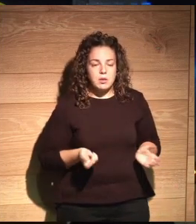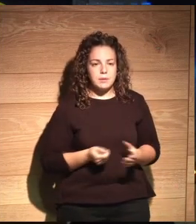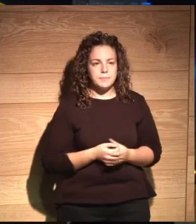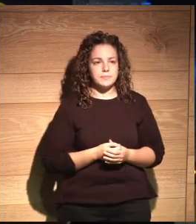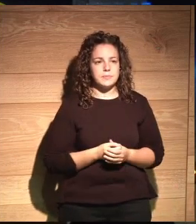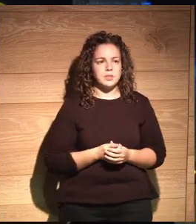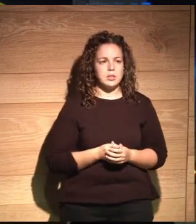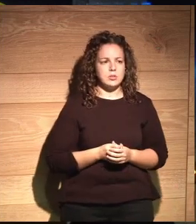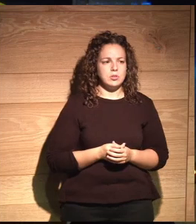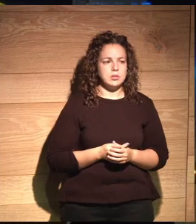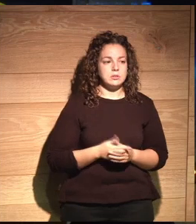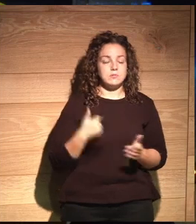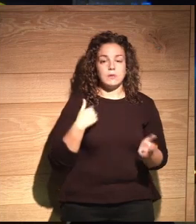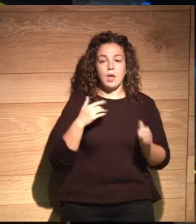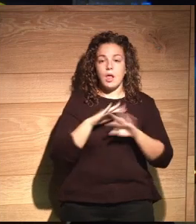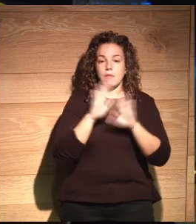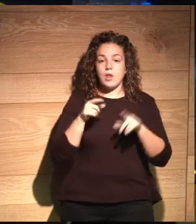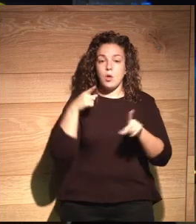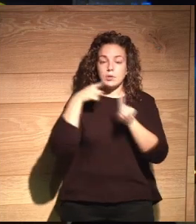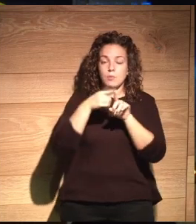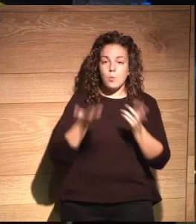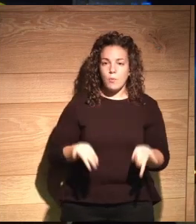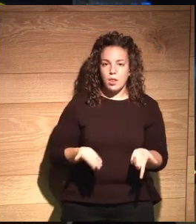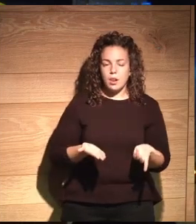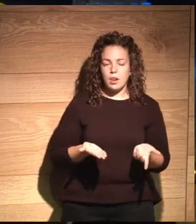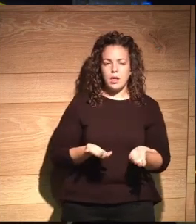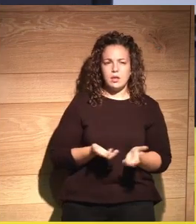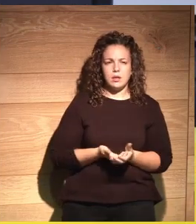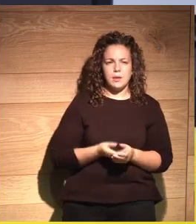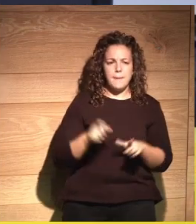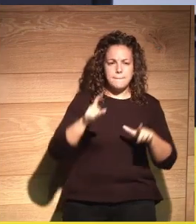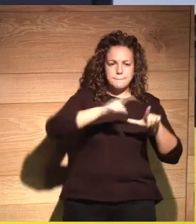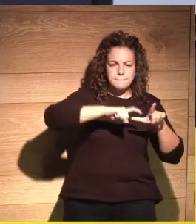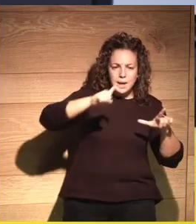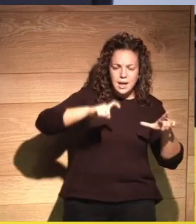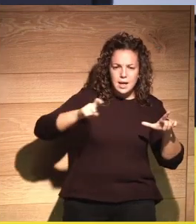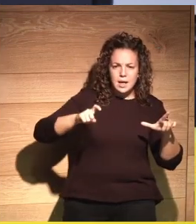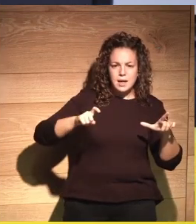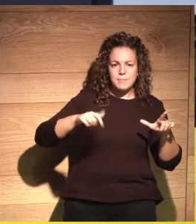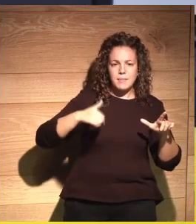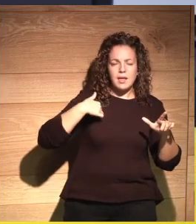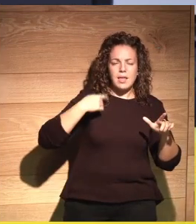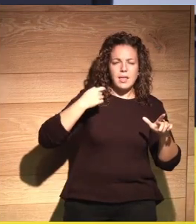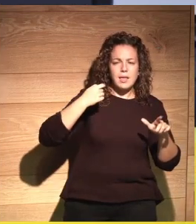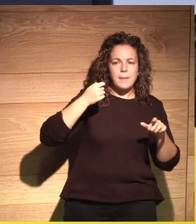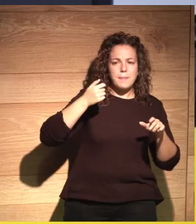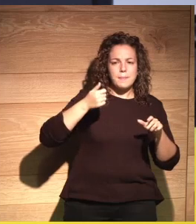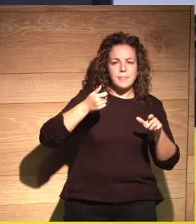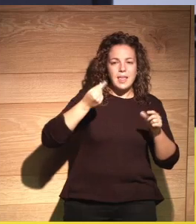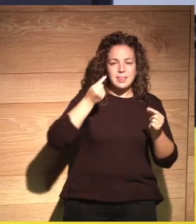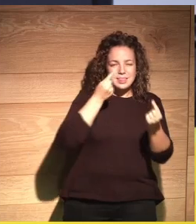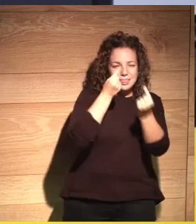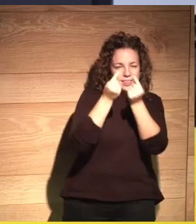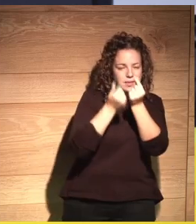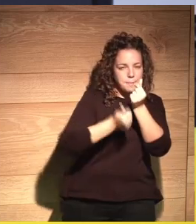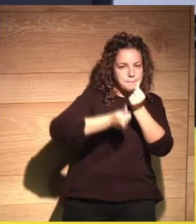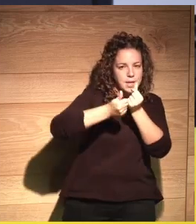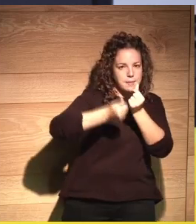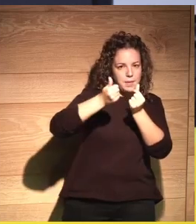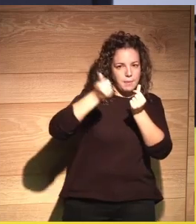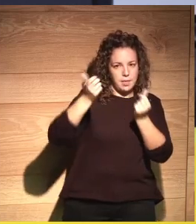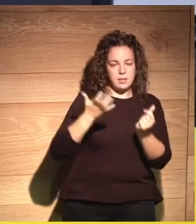lo que de lo que se trata es de que el mapa cada vez va aumentando sus detalles de acuerdo cuando conocemos